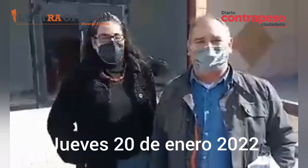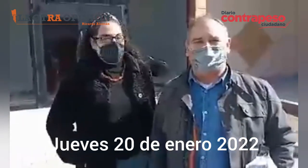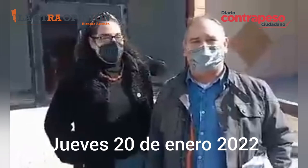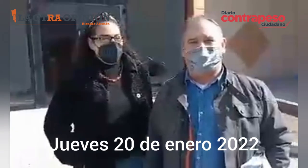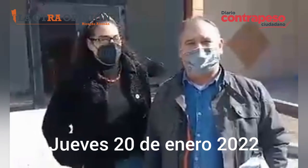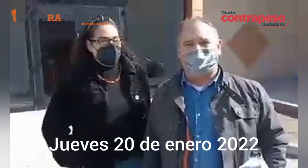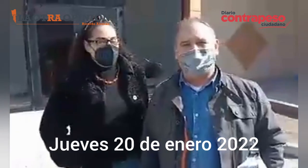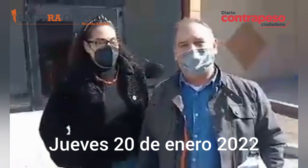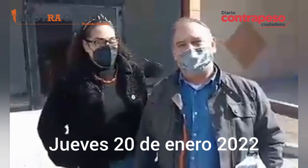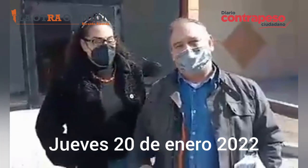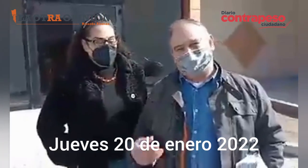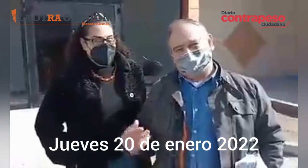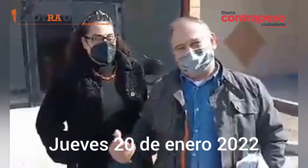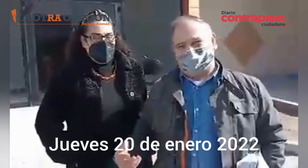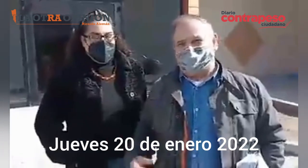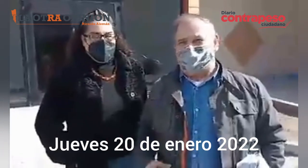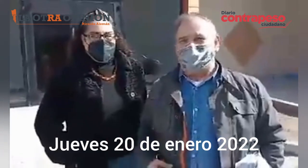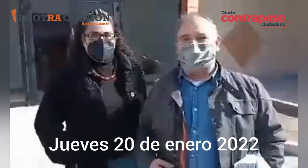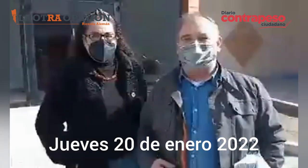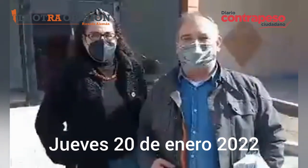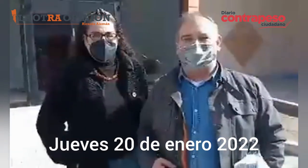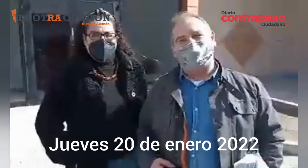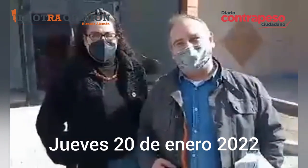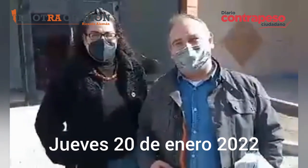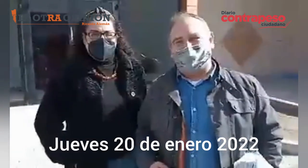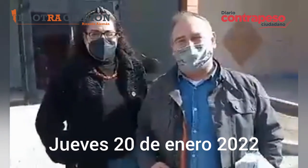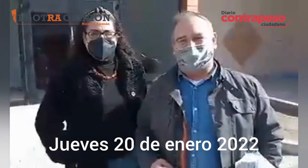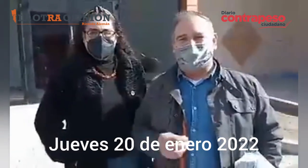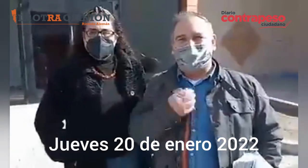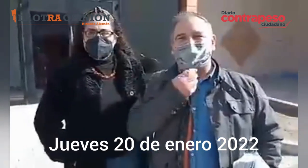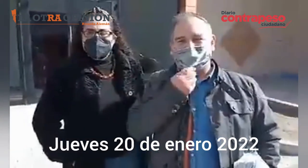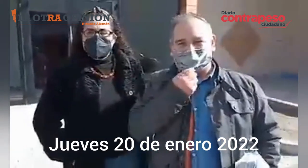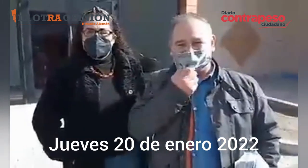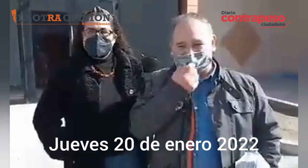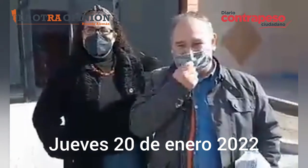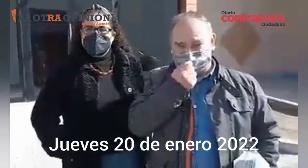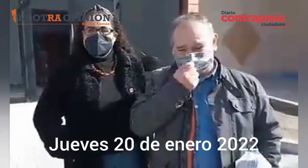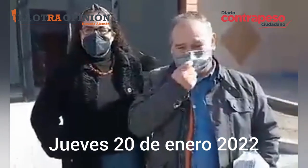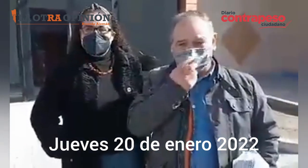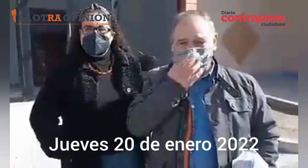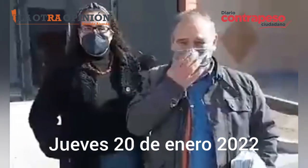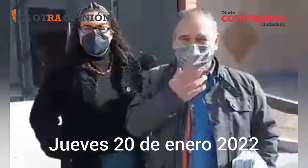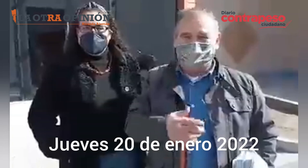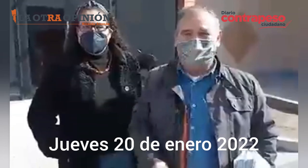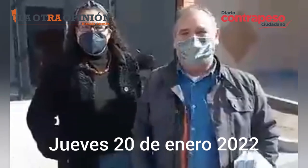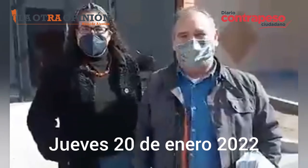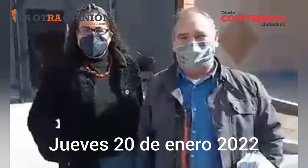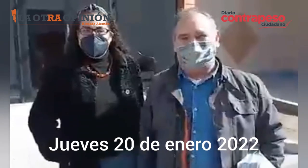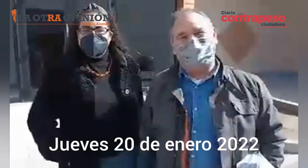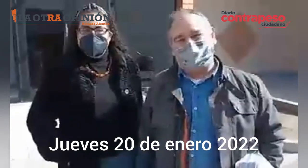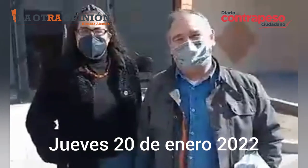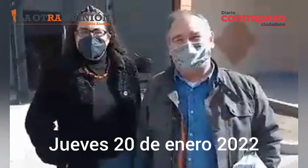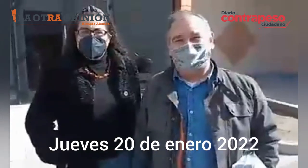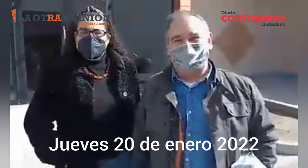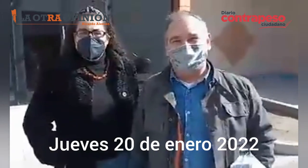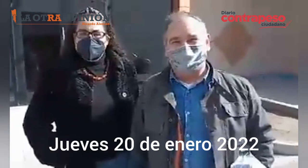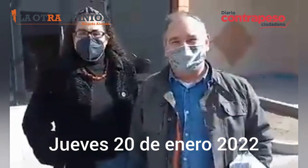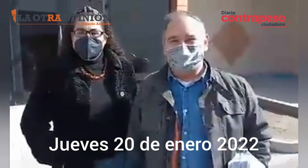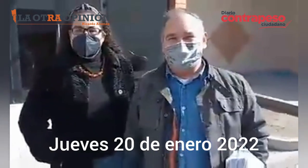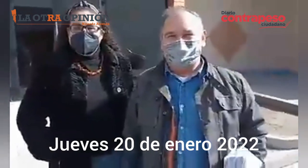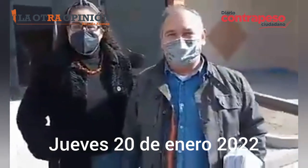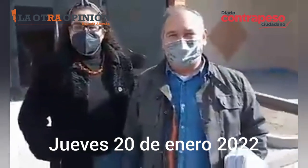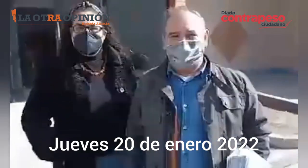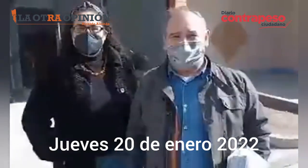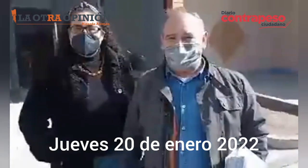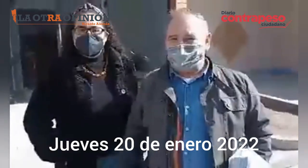Federal de Conciliación y Arbitraje, se requirió por la presencia de algún abogado, de algún apoderado de la empresa PCN.